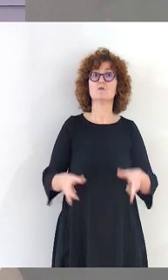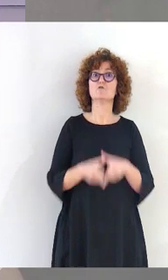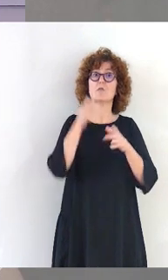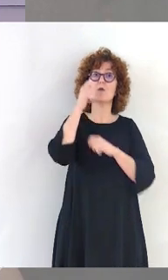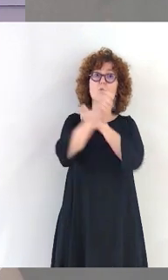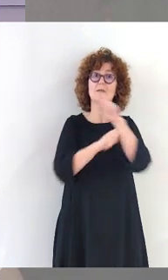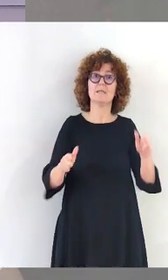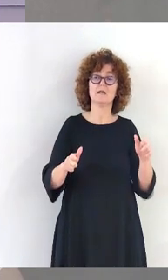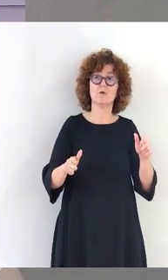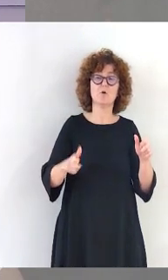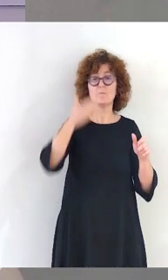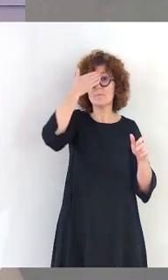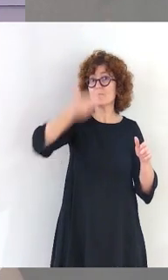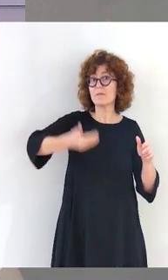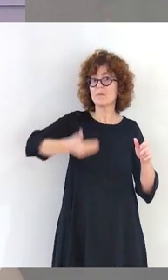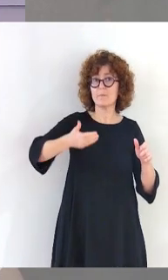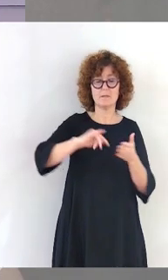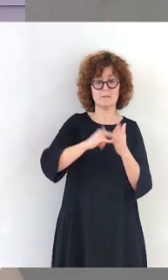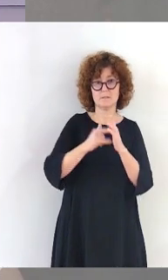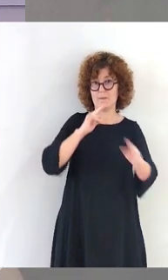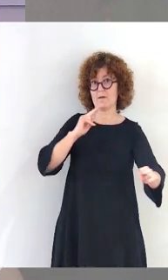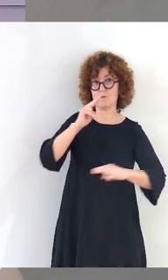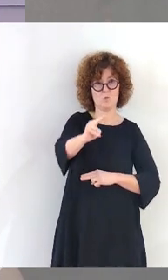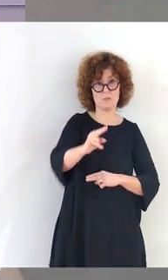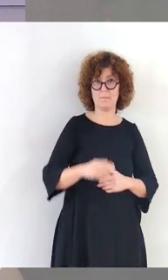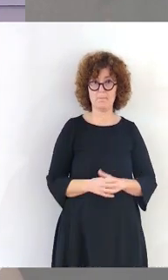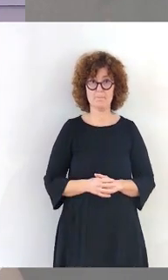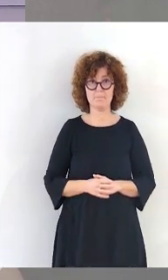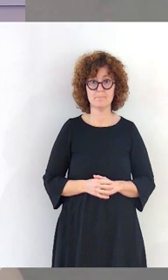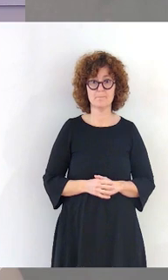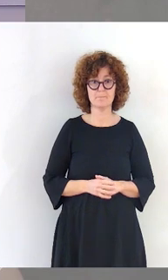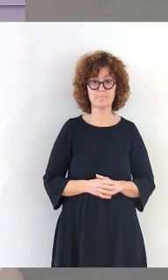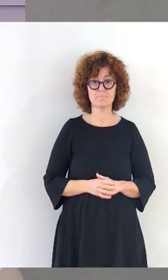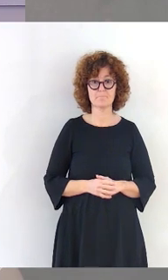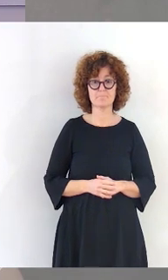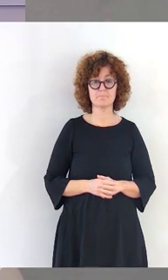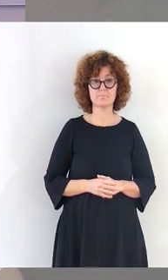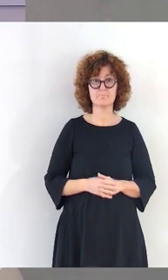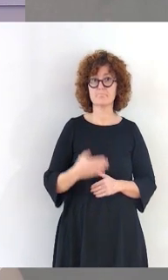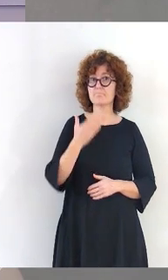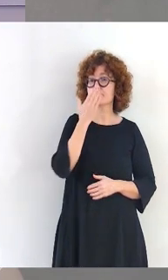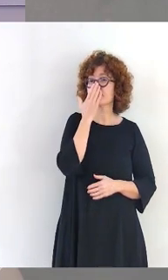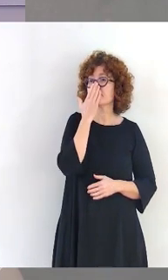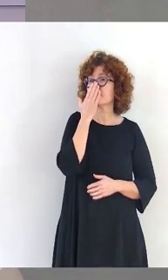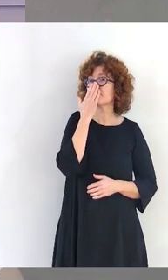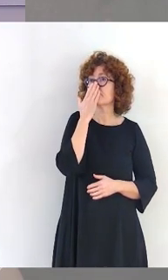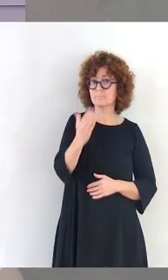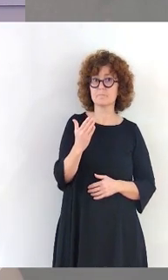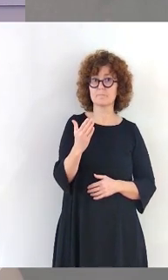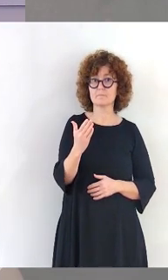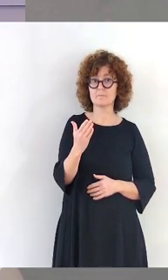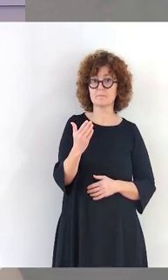respuesta y hemos sido históricamente asombrosamente incapaces de invertir y de